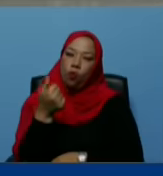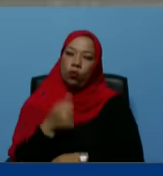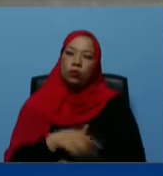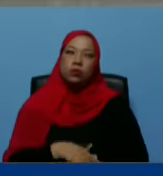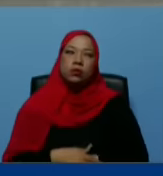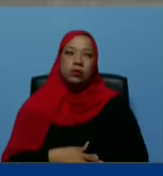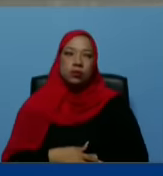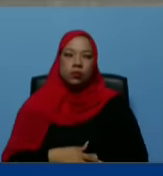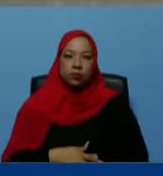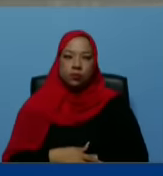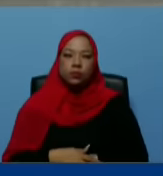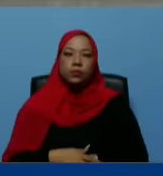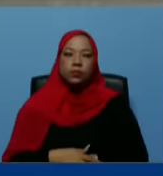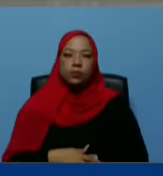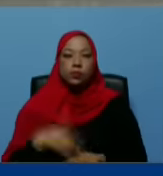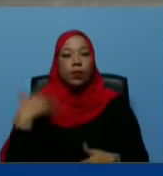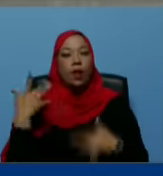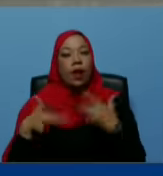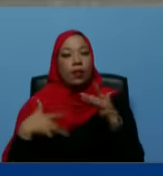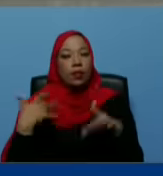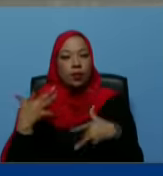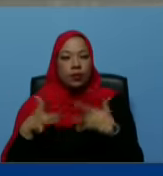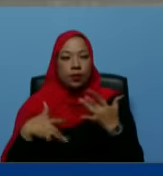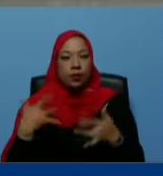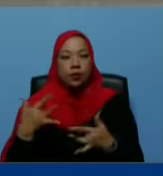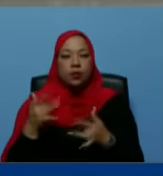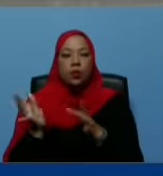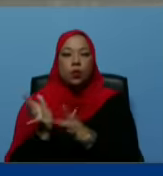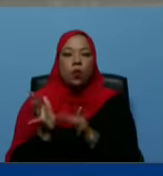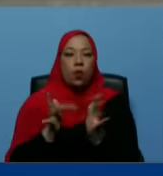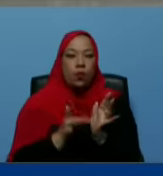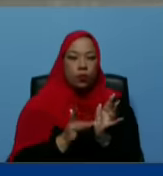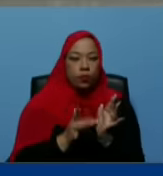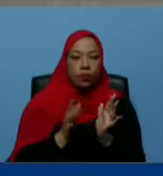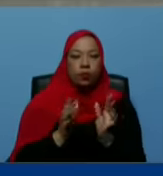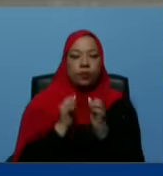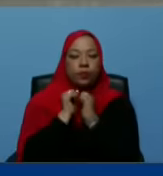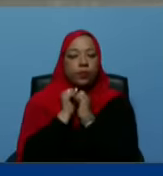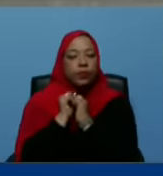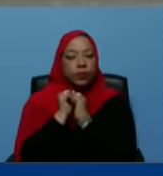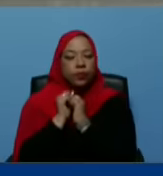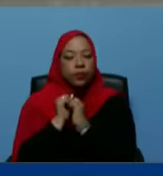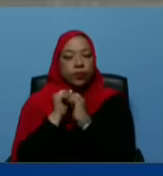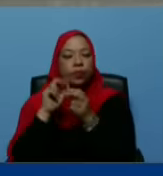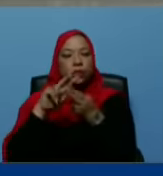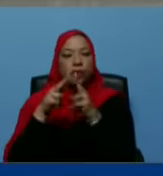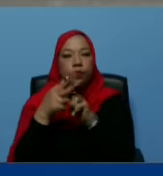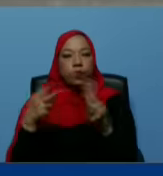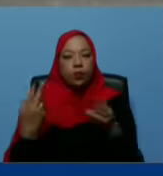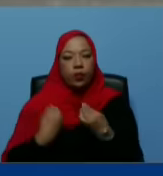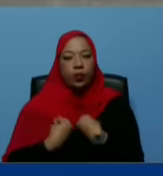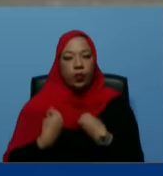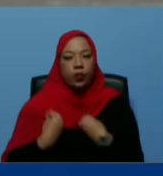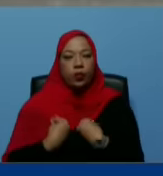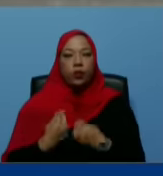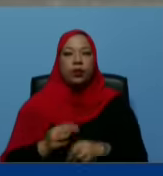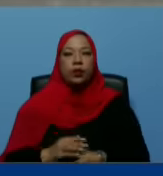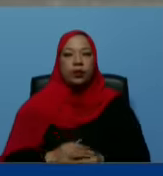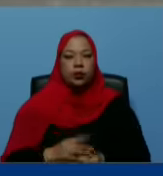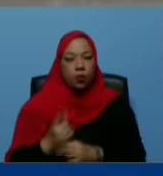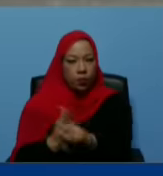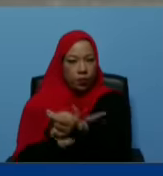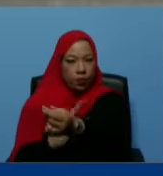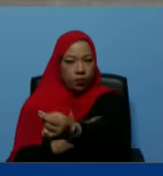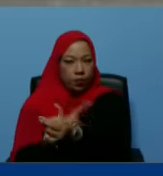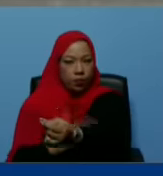tenemos una actividad cristiana ahora, una oración por la paz y por la vida, con mis